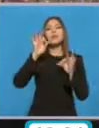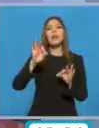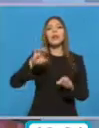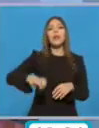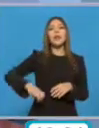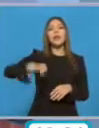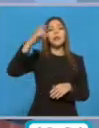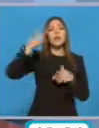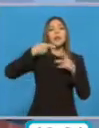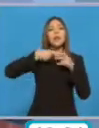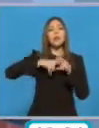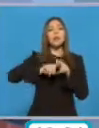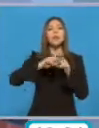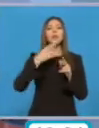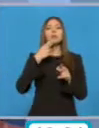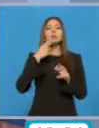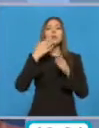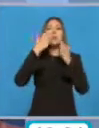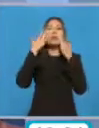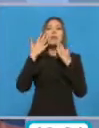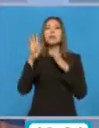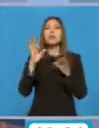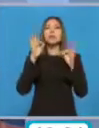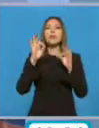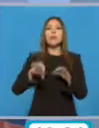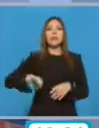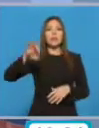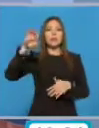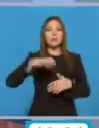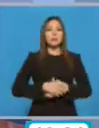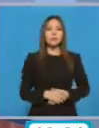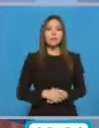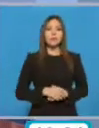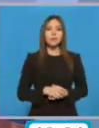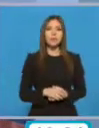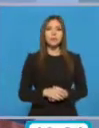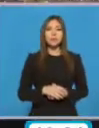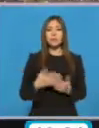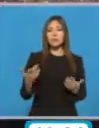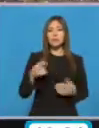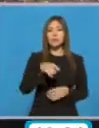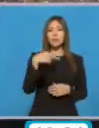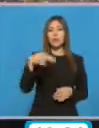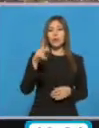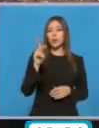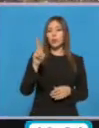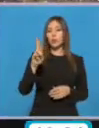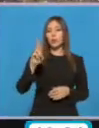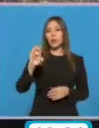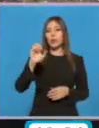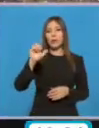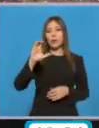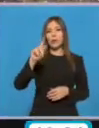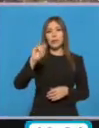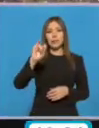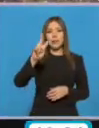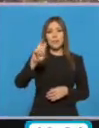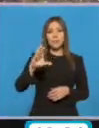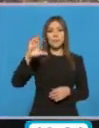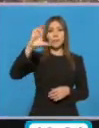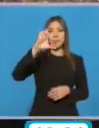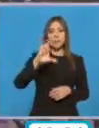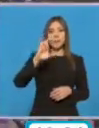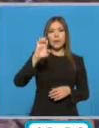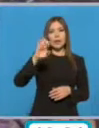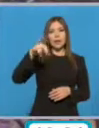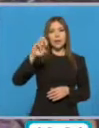que empieces a usar estos productos? ¿Qué edad sería la recomendable? Mira, Pure Active Fluid Energetizante lo